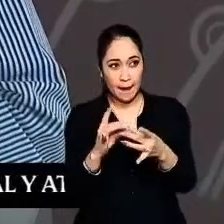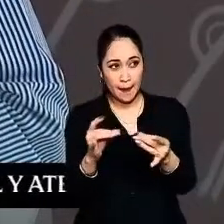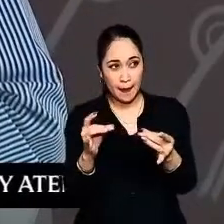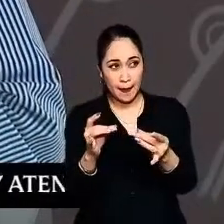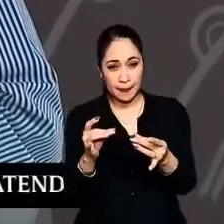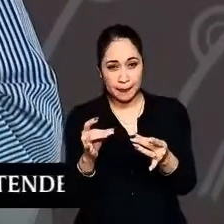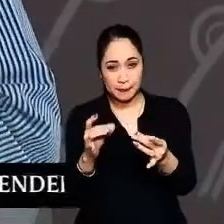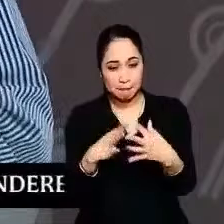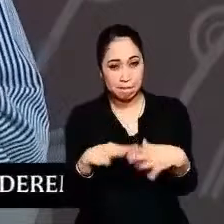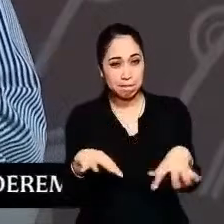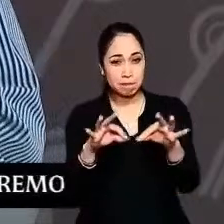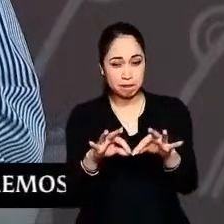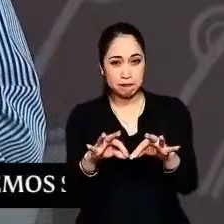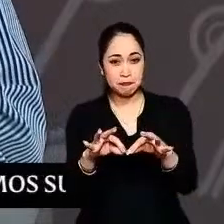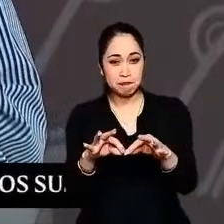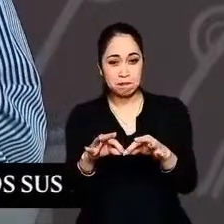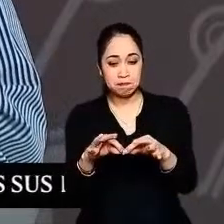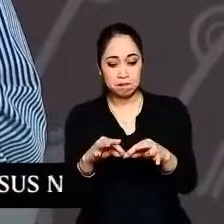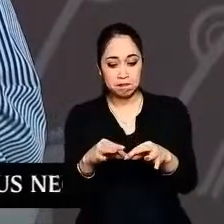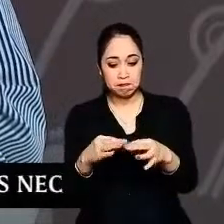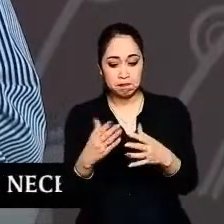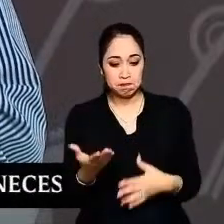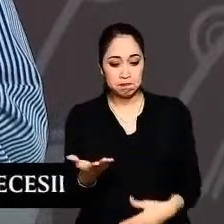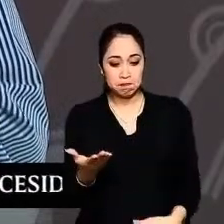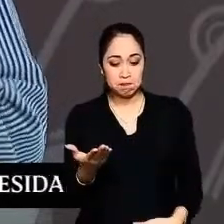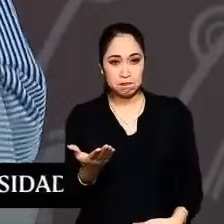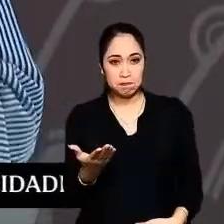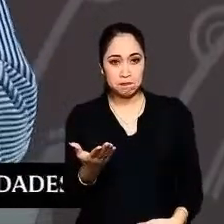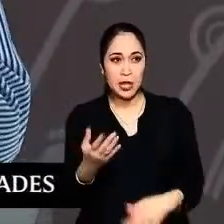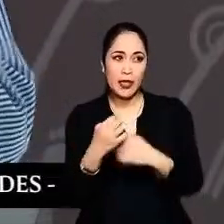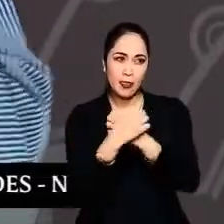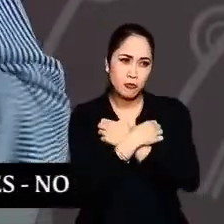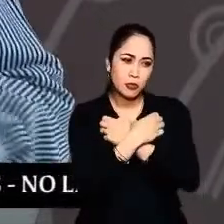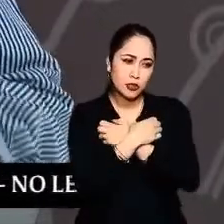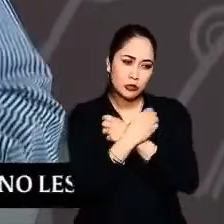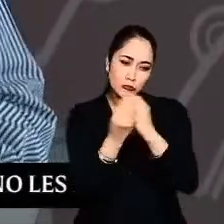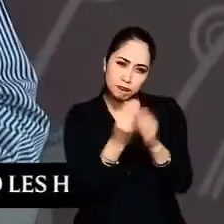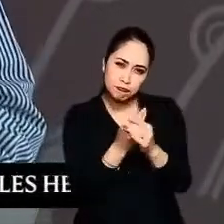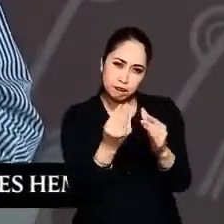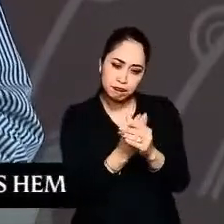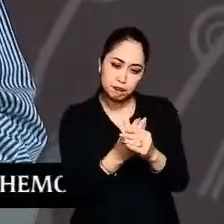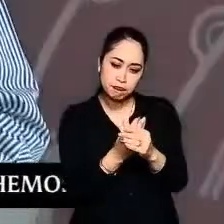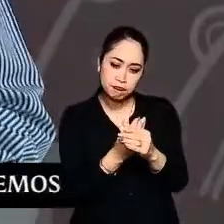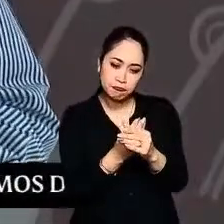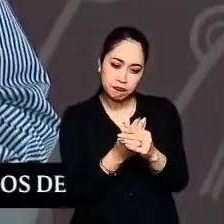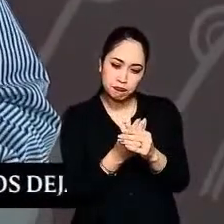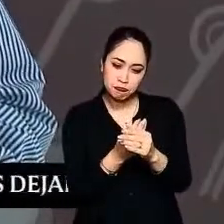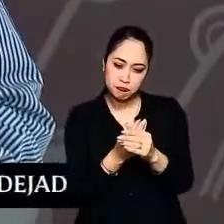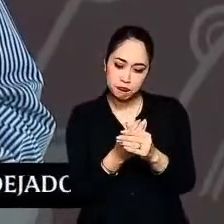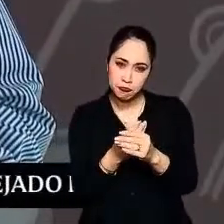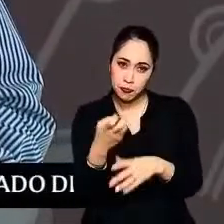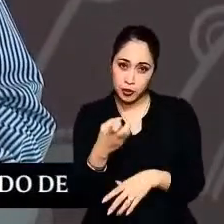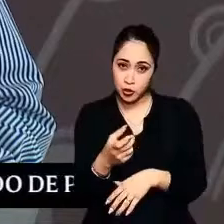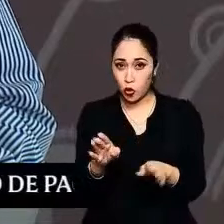ahí es el tema de la educación, es el tema de que los policías estén